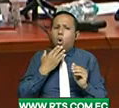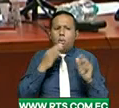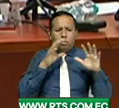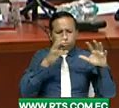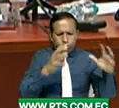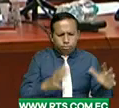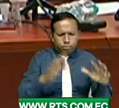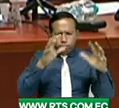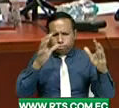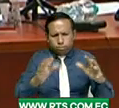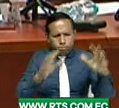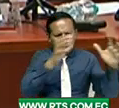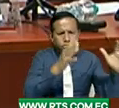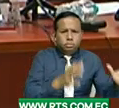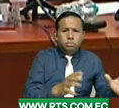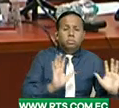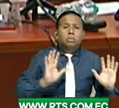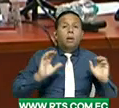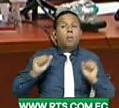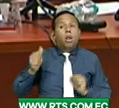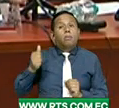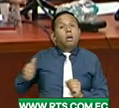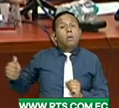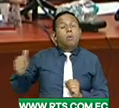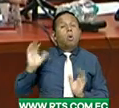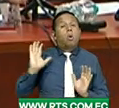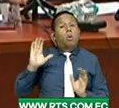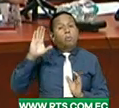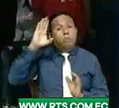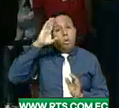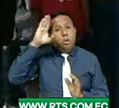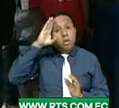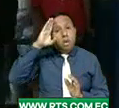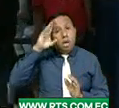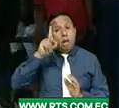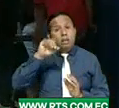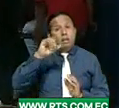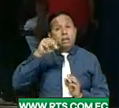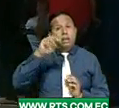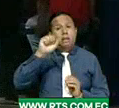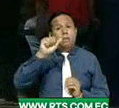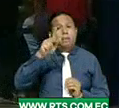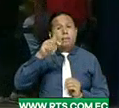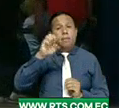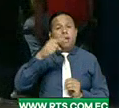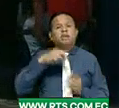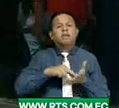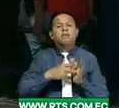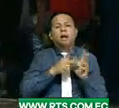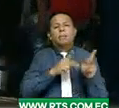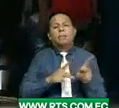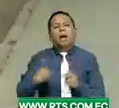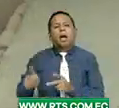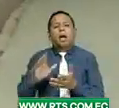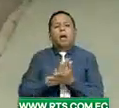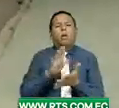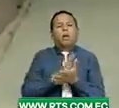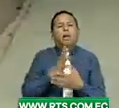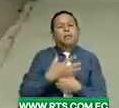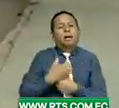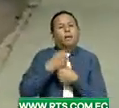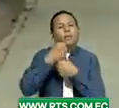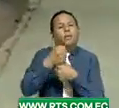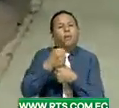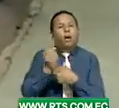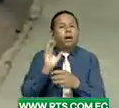requisas, lo tiene que hacer sí el personal especializado que es la DINAPEN. Se trata del plan Escuelas Seguras, en el que por ahora están destinados